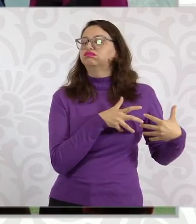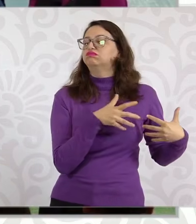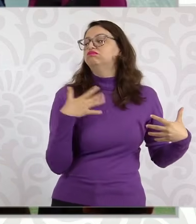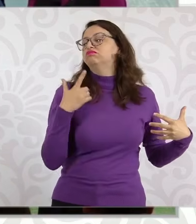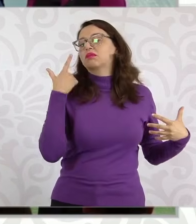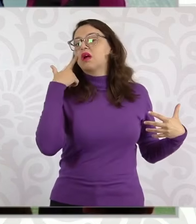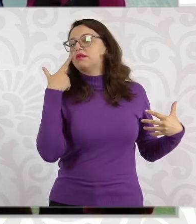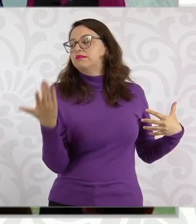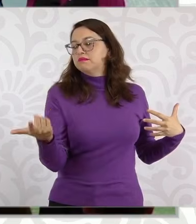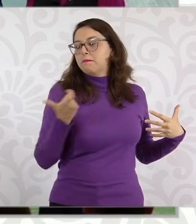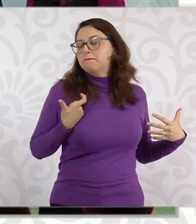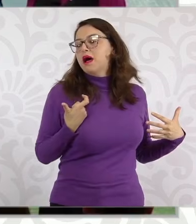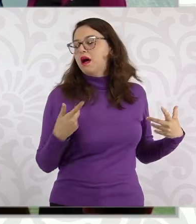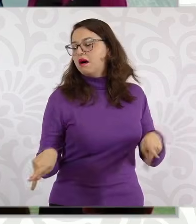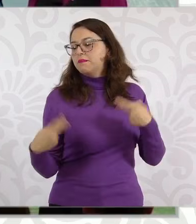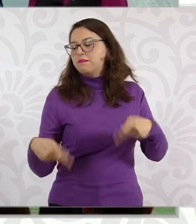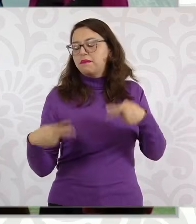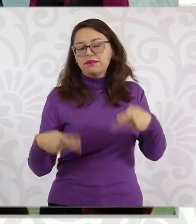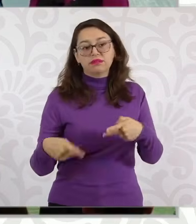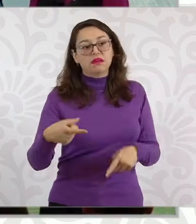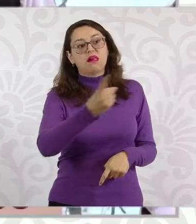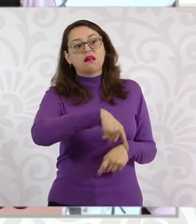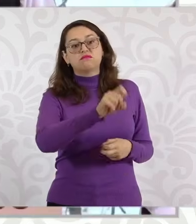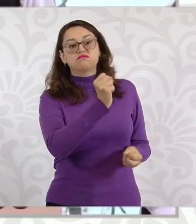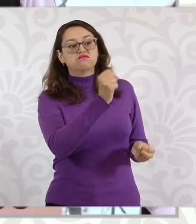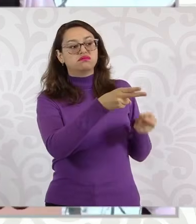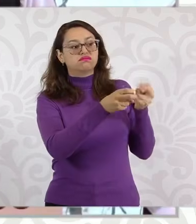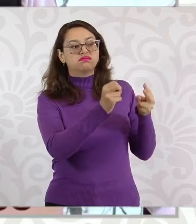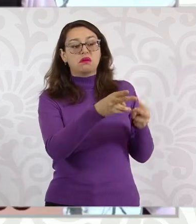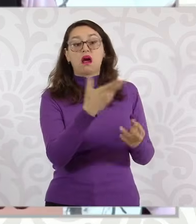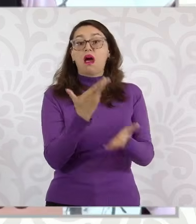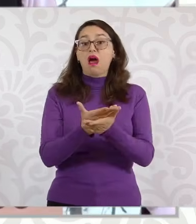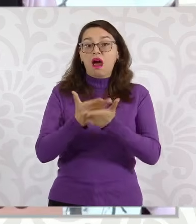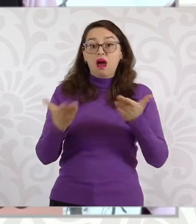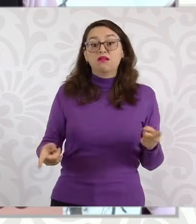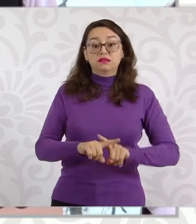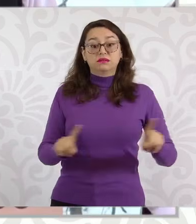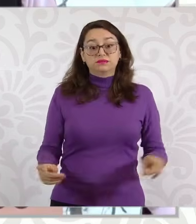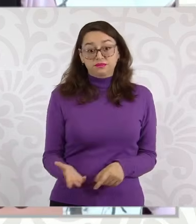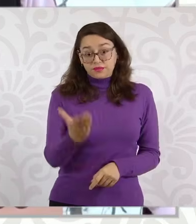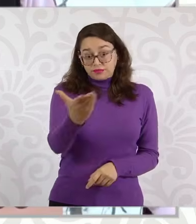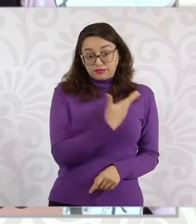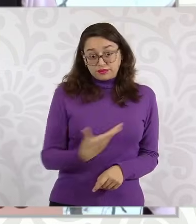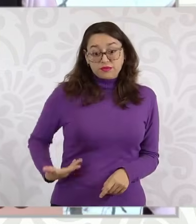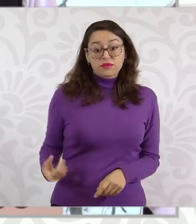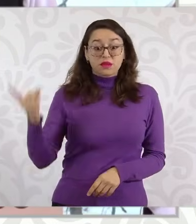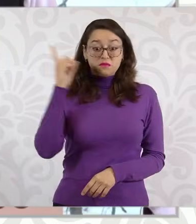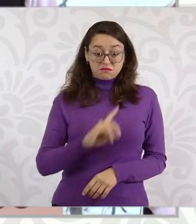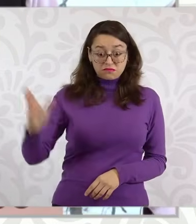un privilegio para unos cuantos. Pero hoy, bajo su liderazgo, Presidenta, dejamos atrás